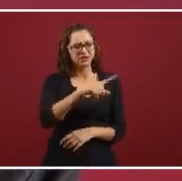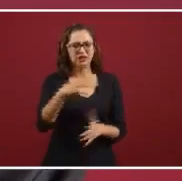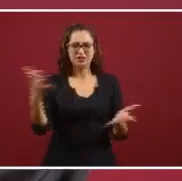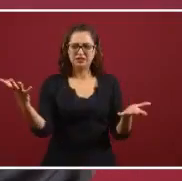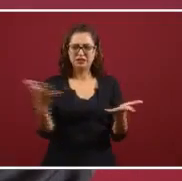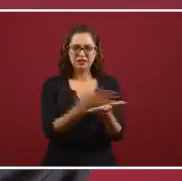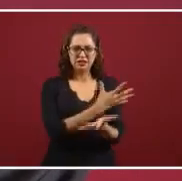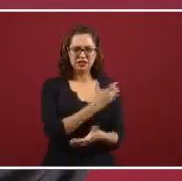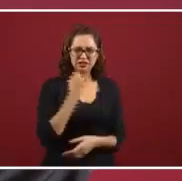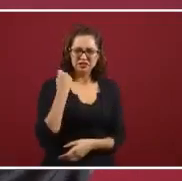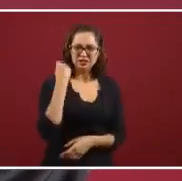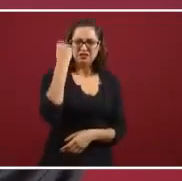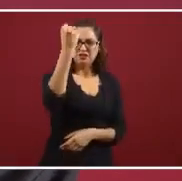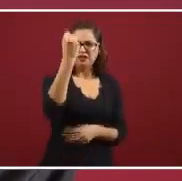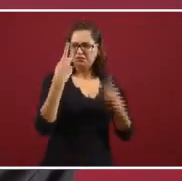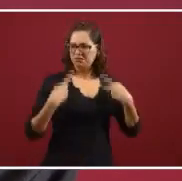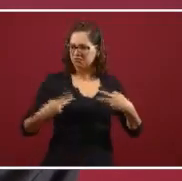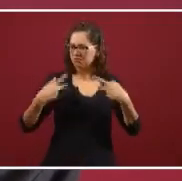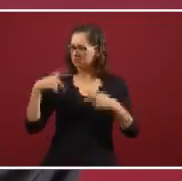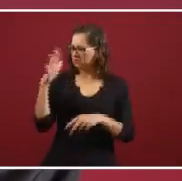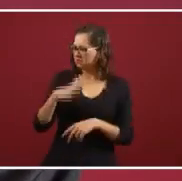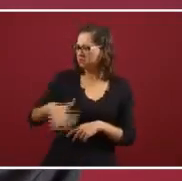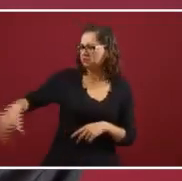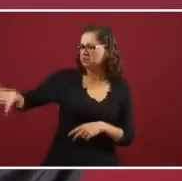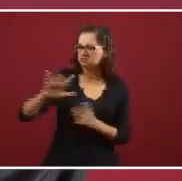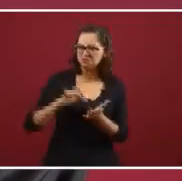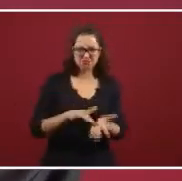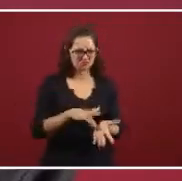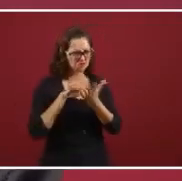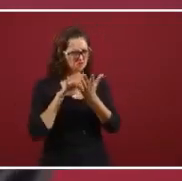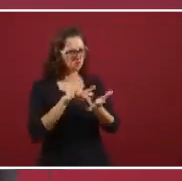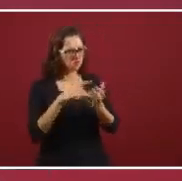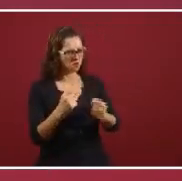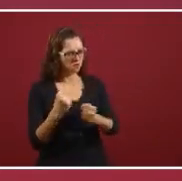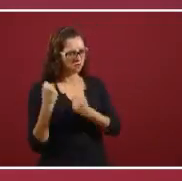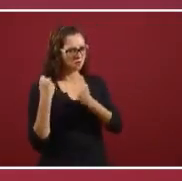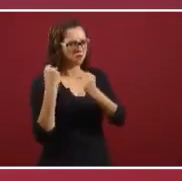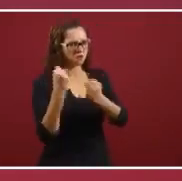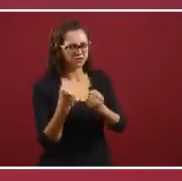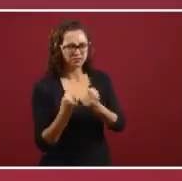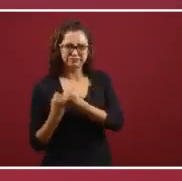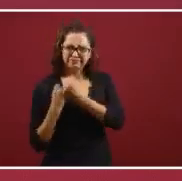con la bandera de la democracia para quitar